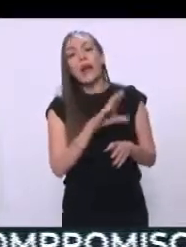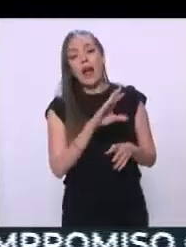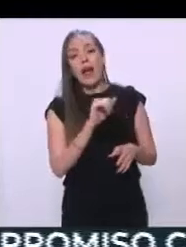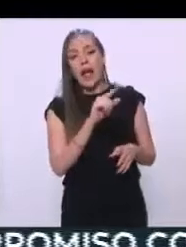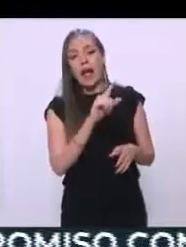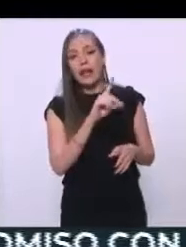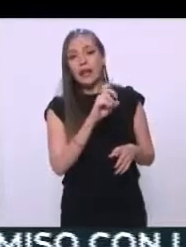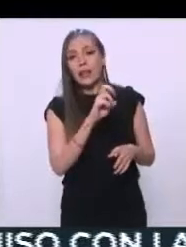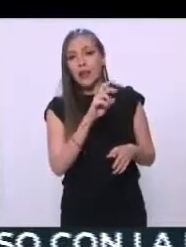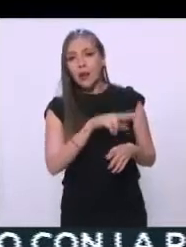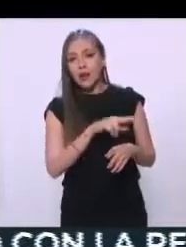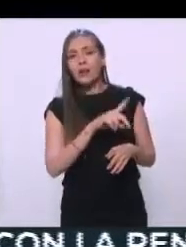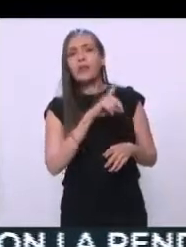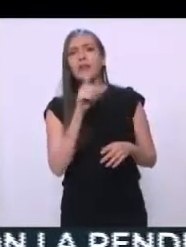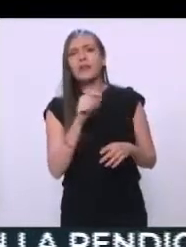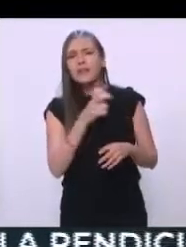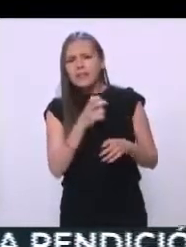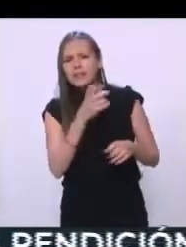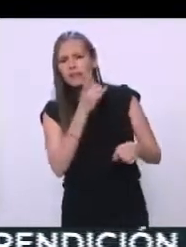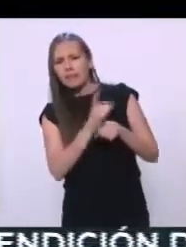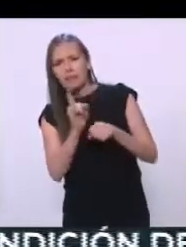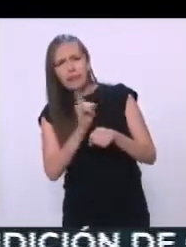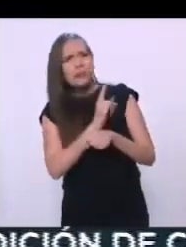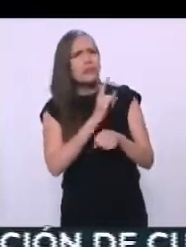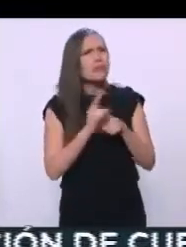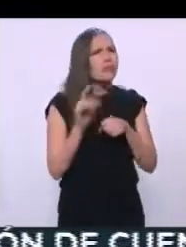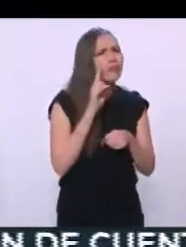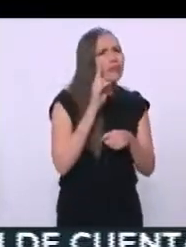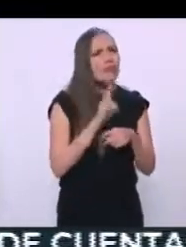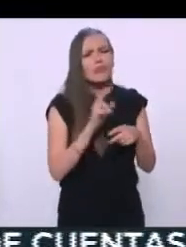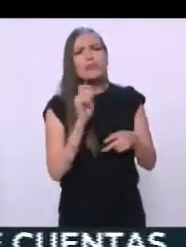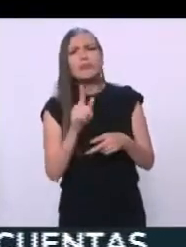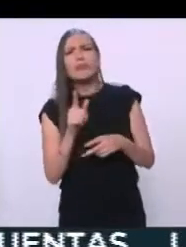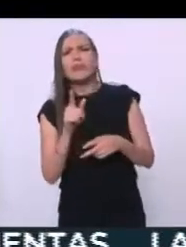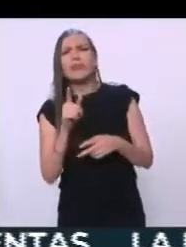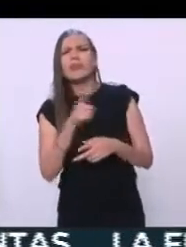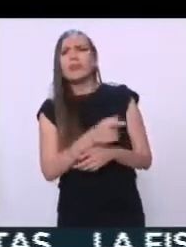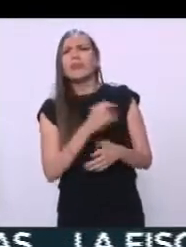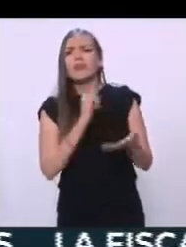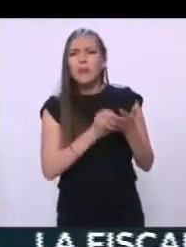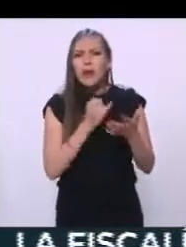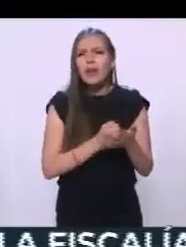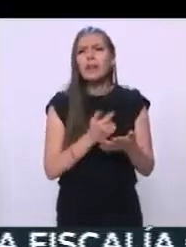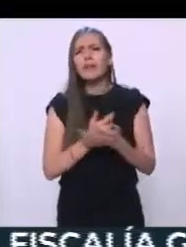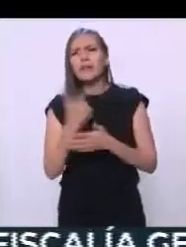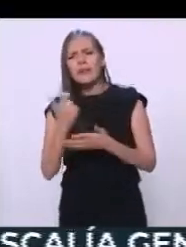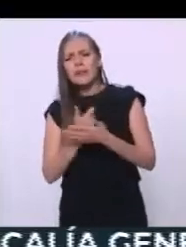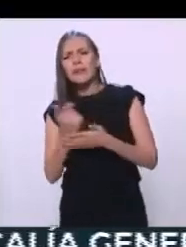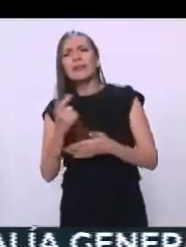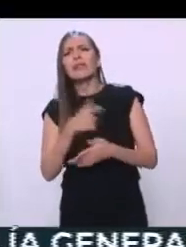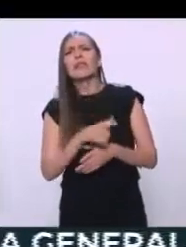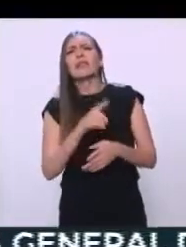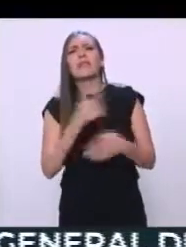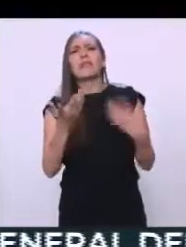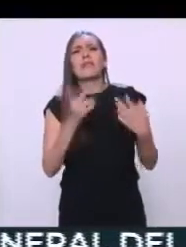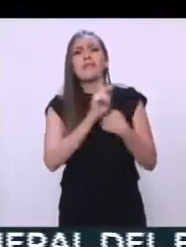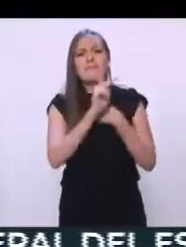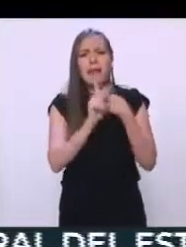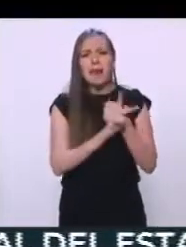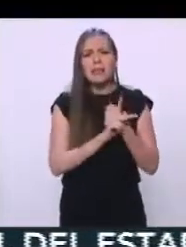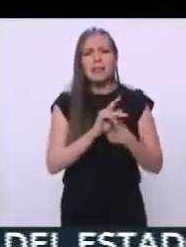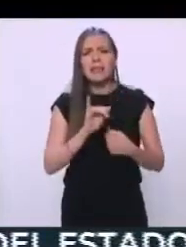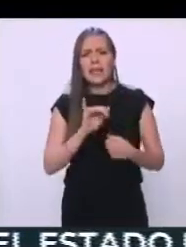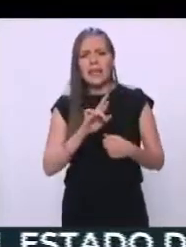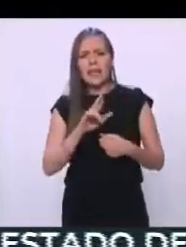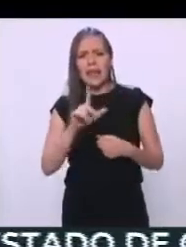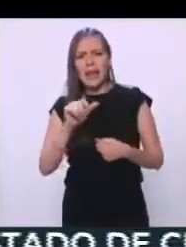brinco estos negocios irregulares en paraísos fiscales, con empresas de papel de Pemex en Países Bajos, en Irlanda,